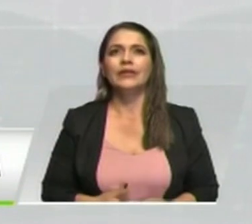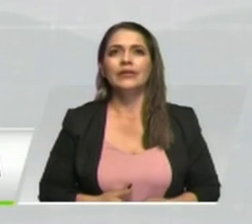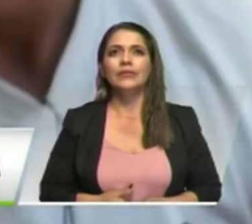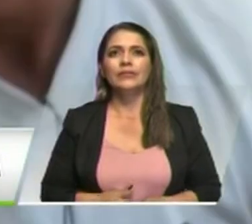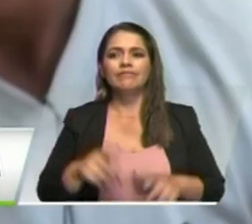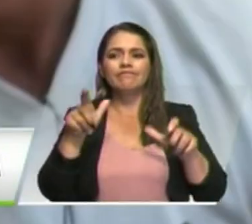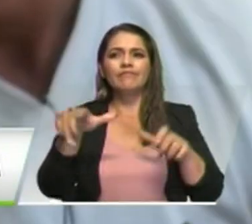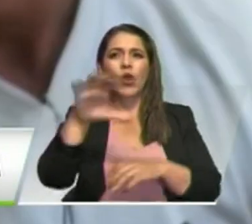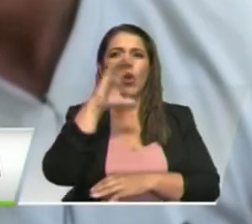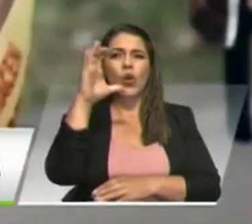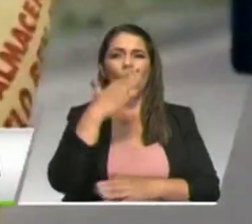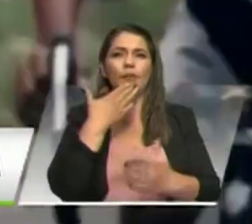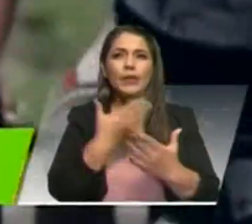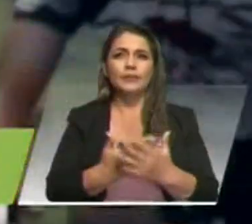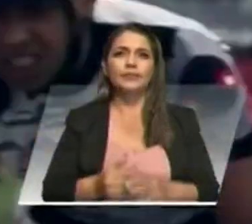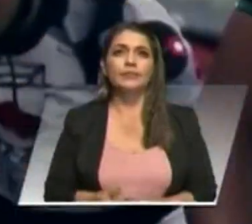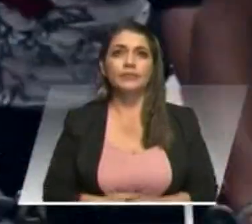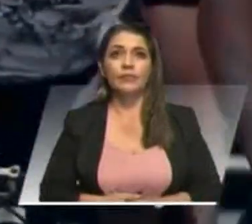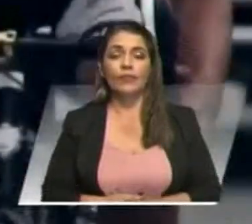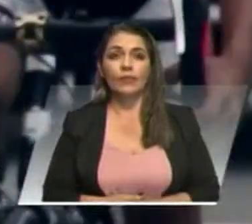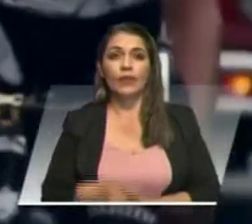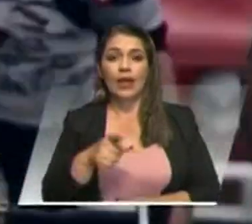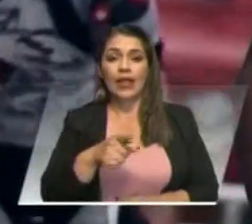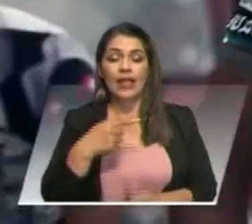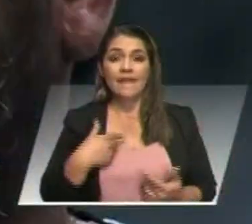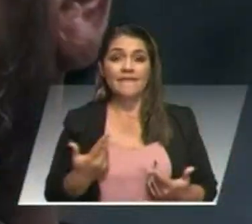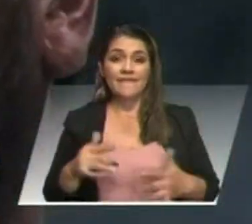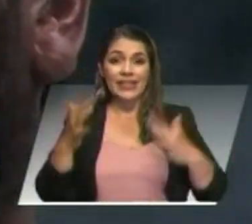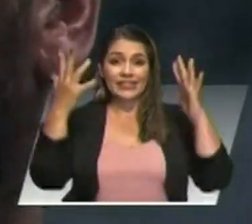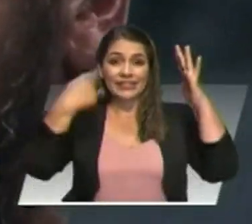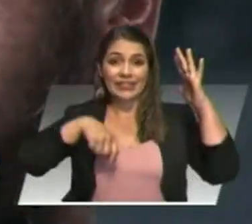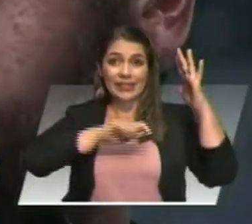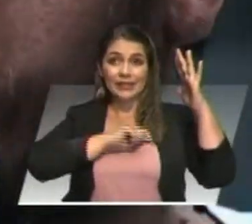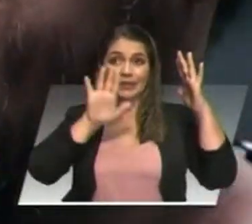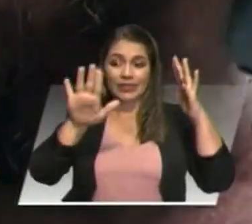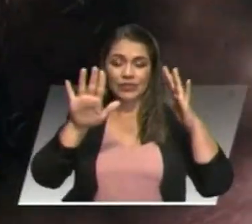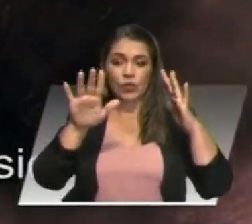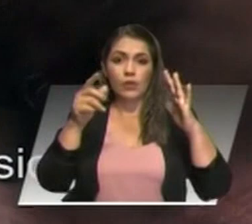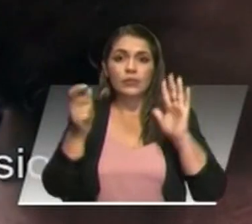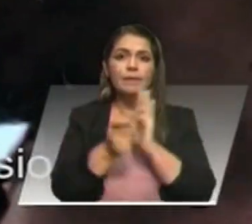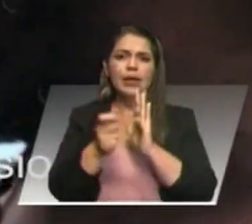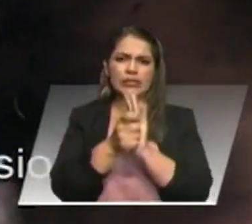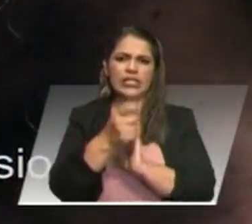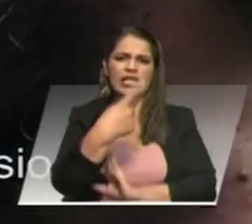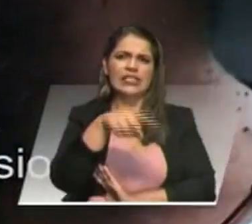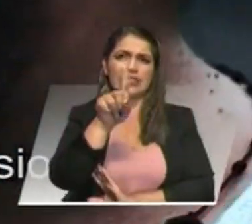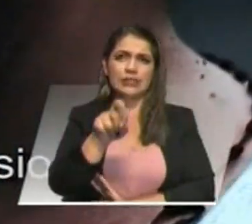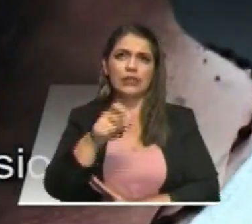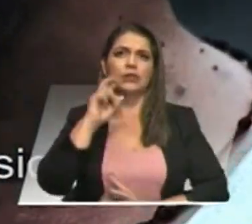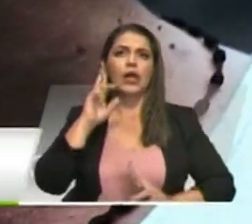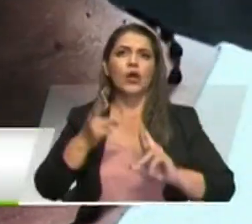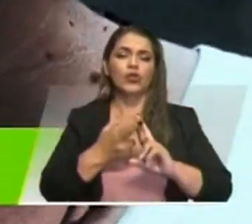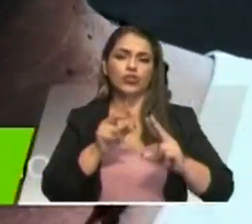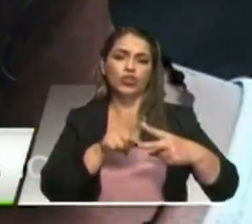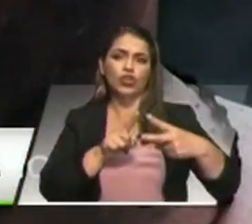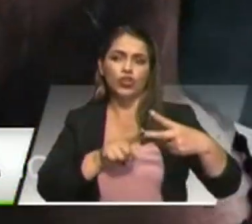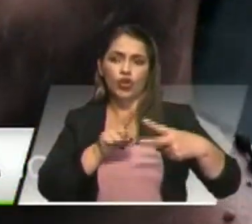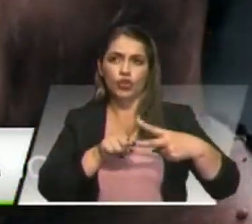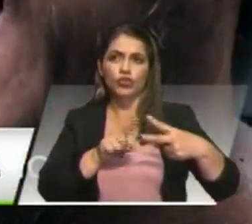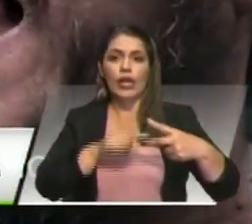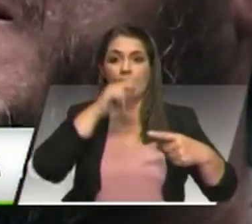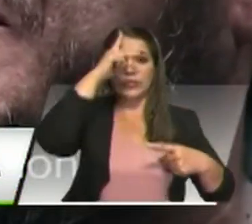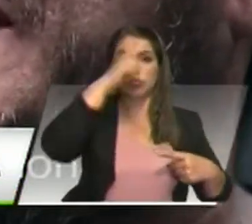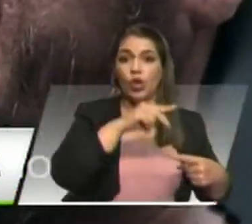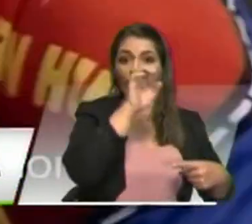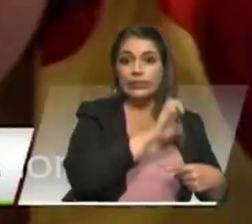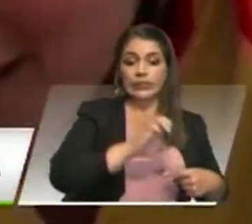gente de Colombia. En esta edición número 16 del festival, la película colombiana estuvo nominada en dos categorías, Mejor Historia